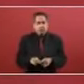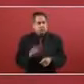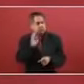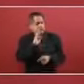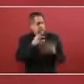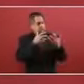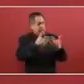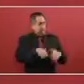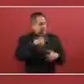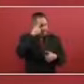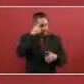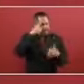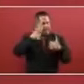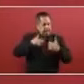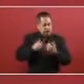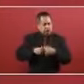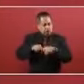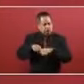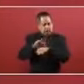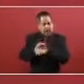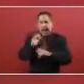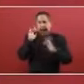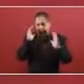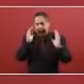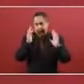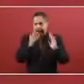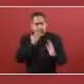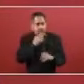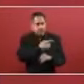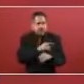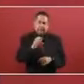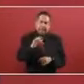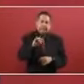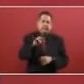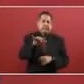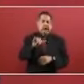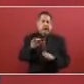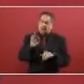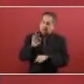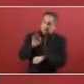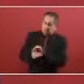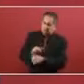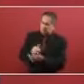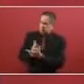con dimensión social, con dimensión cívica,